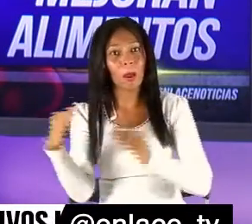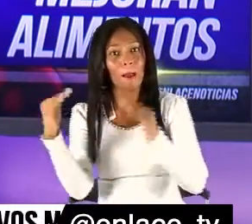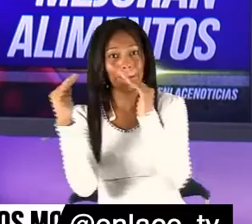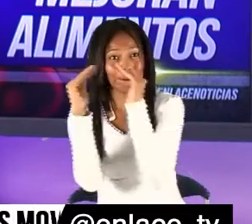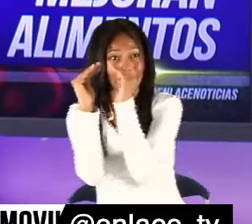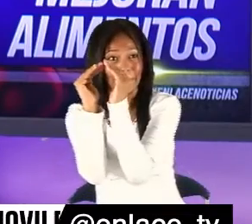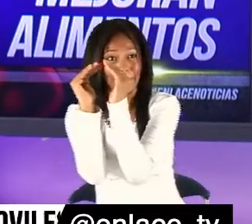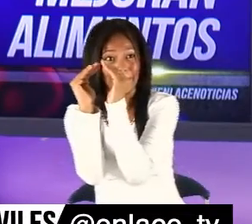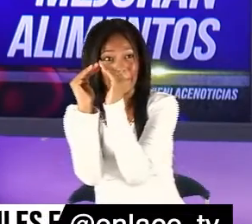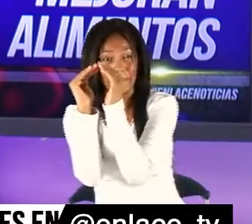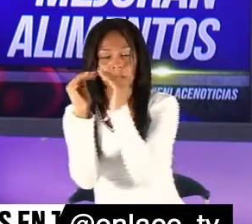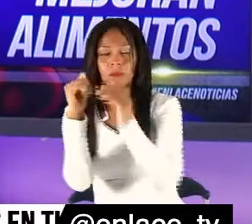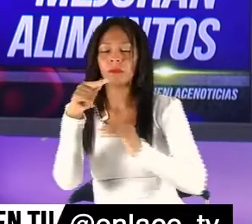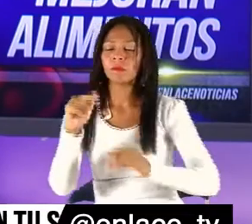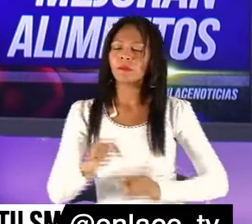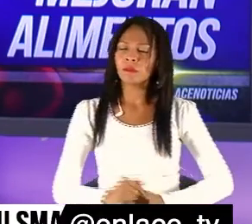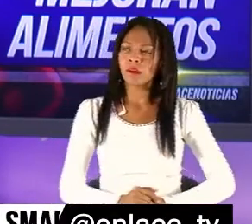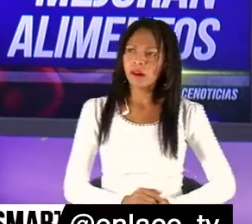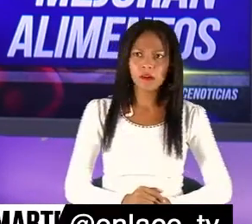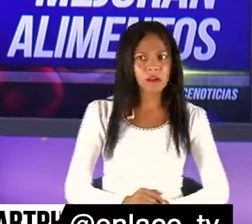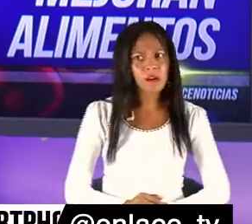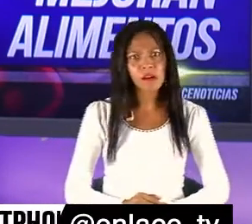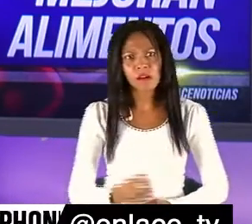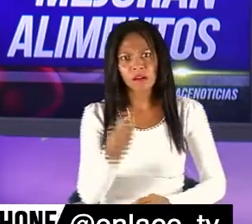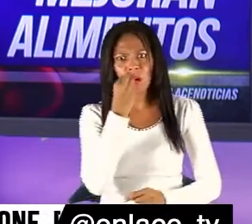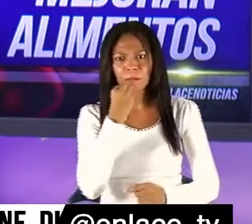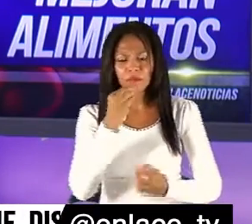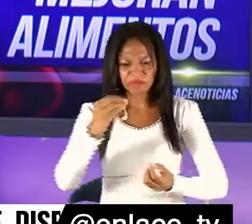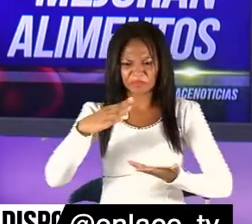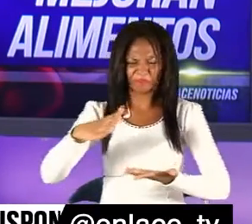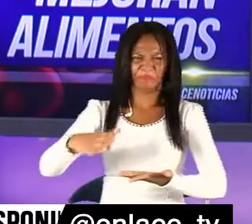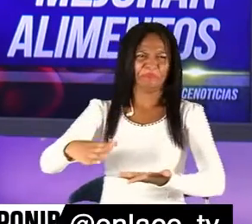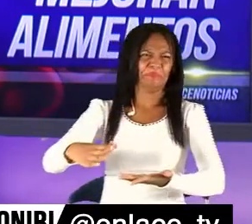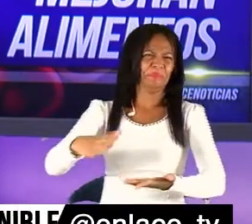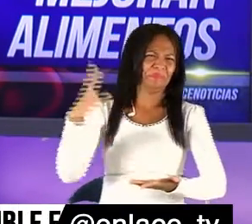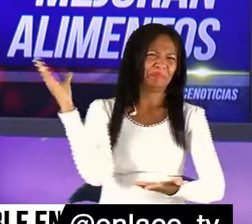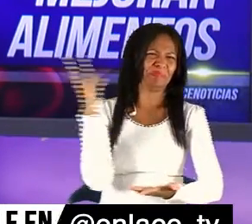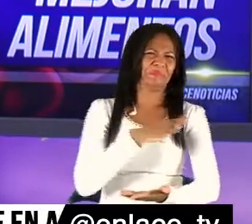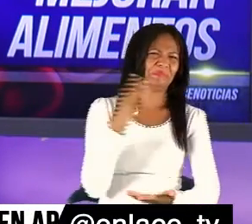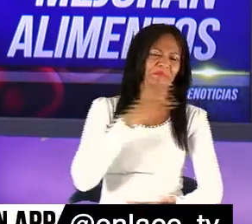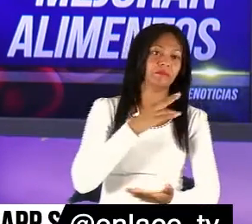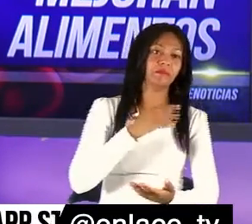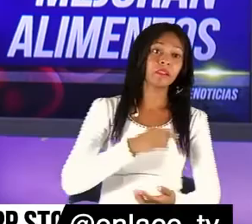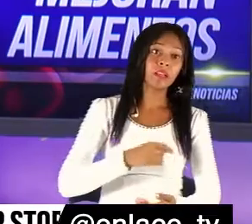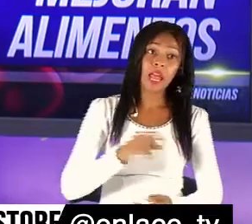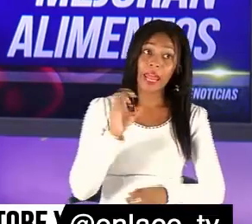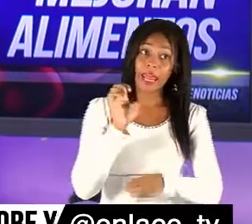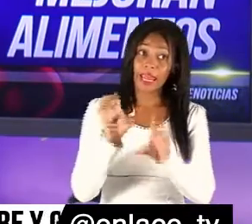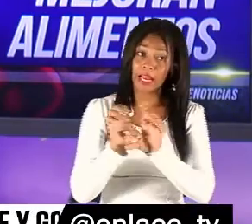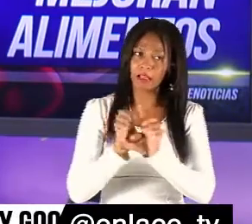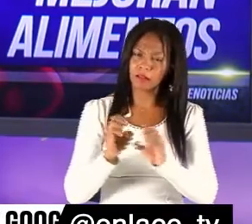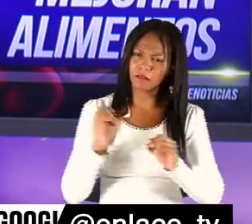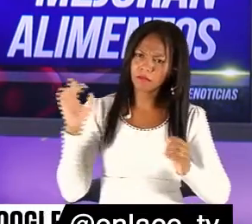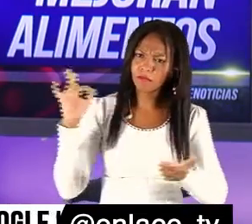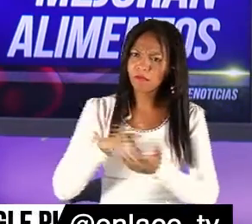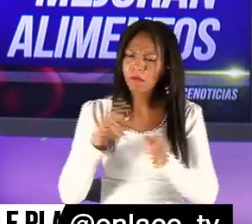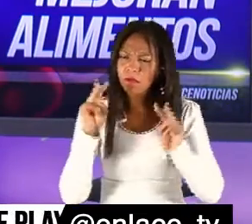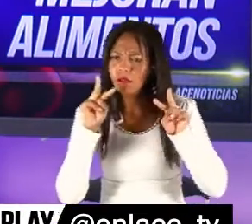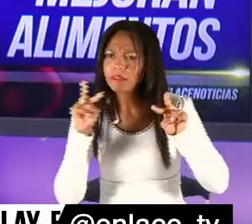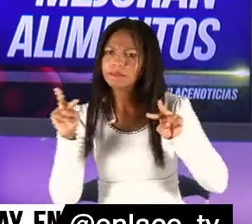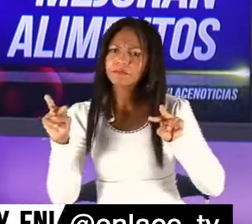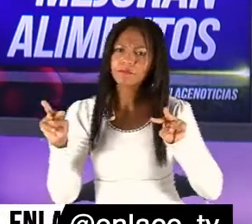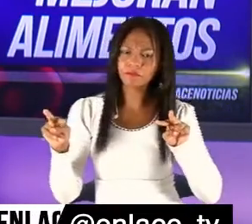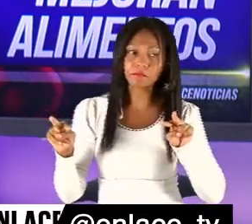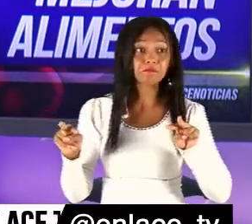por parte de operadores de este programa, Enlace Noticias le hizo un seguimiento este sábado a la distribución de los mismos. Todo indica